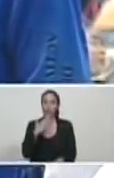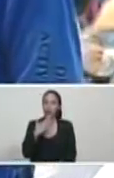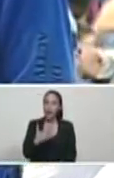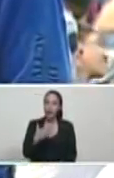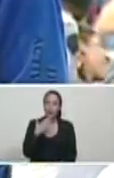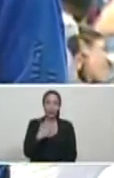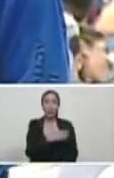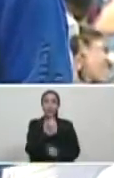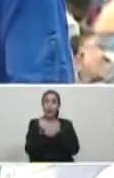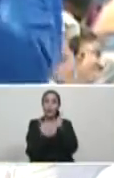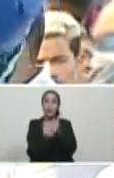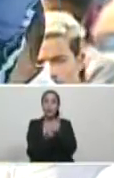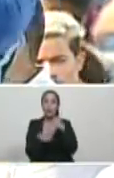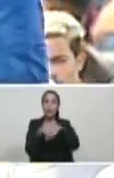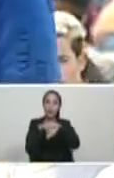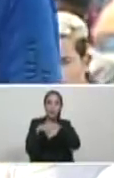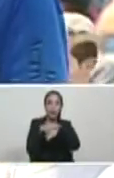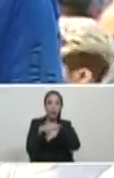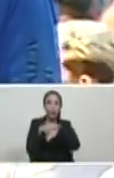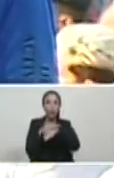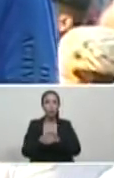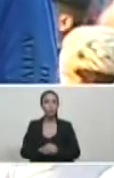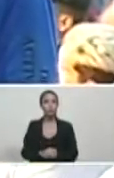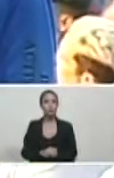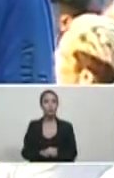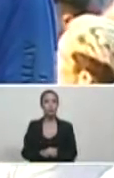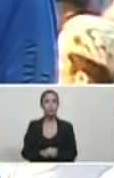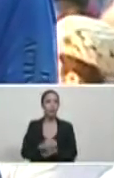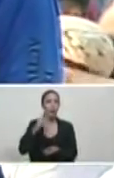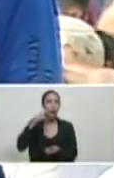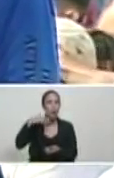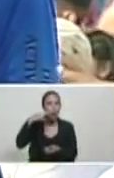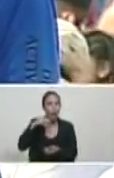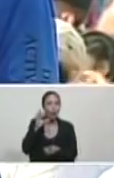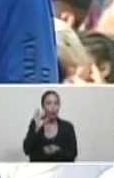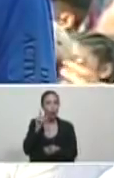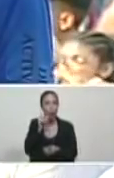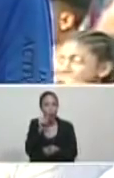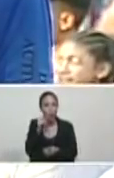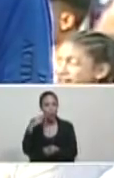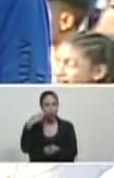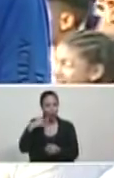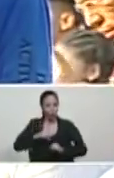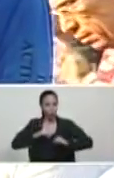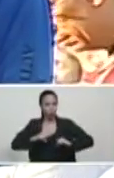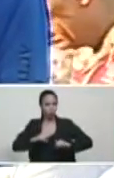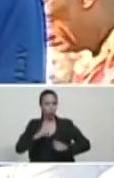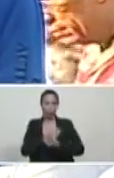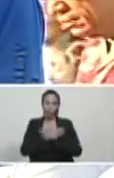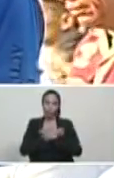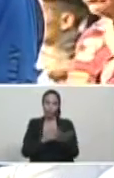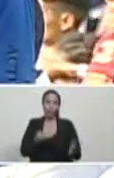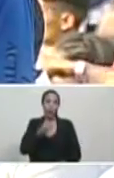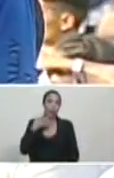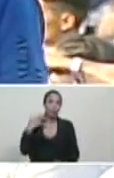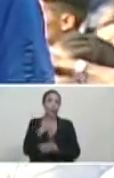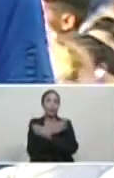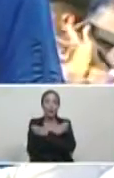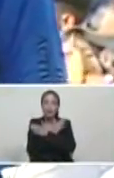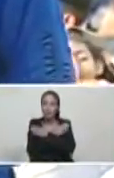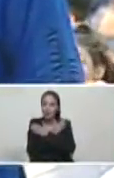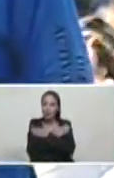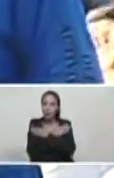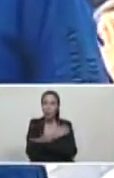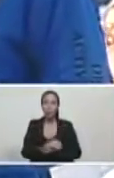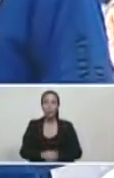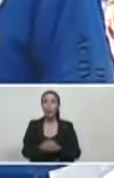nuestro viceministro Mimo, felicitaciones, de verdad, siempre me siento orgullosa, porque el día que nosotros estábamos en José